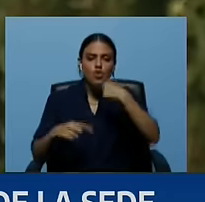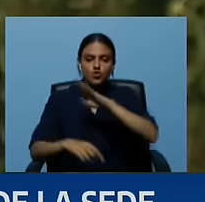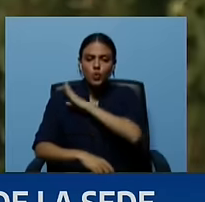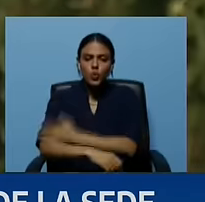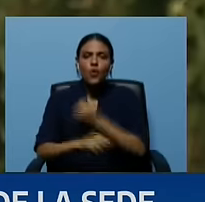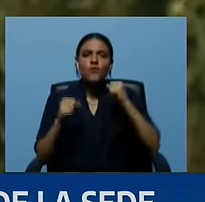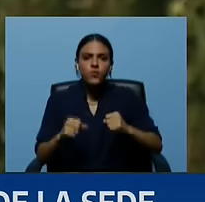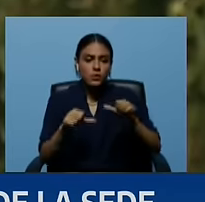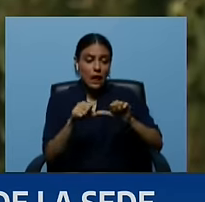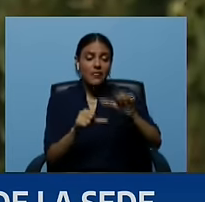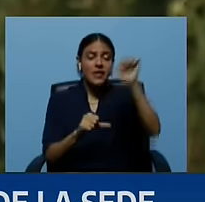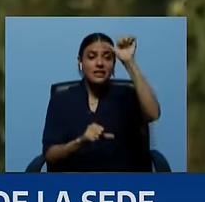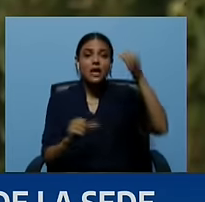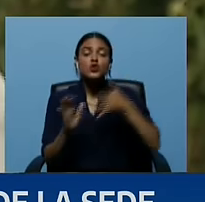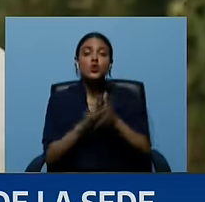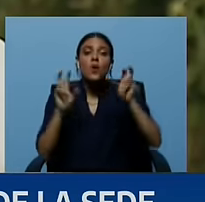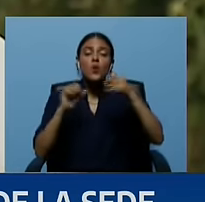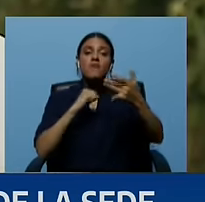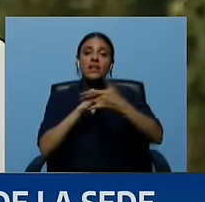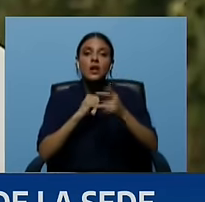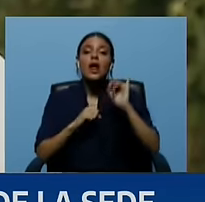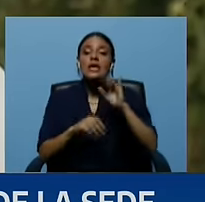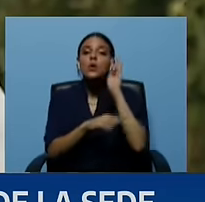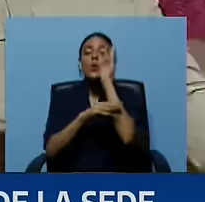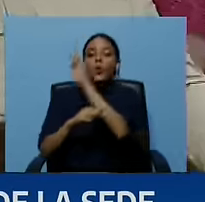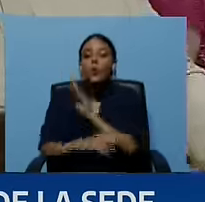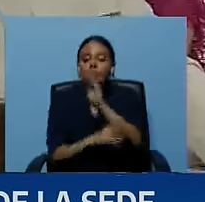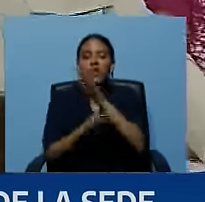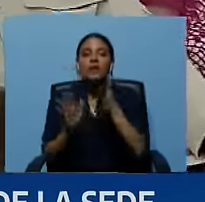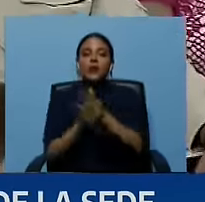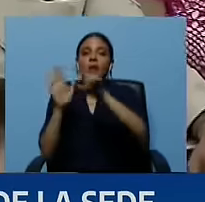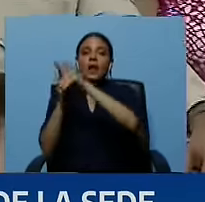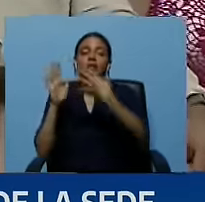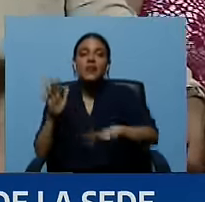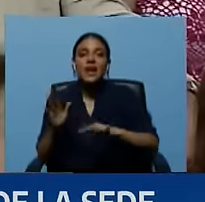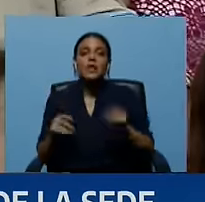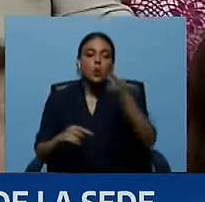Venezuela, garantizando los derechos y el bienestar de nuestro pueblo.